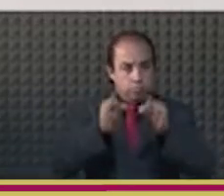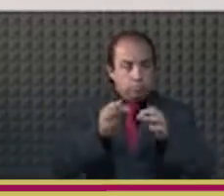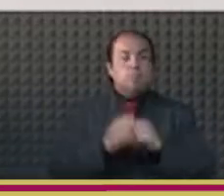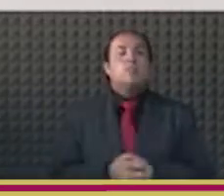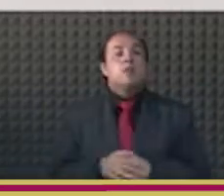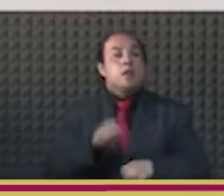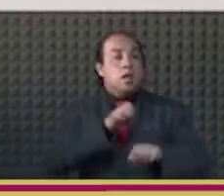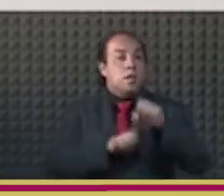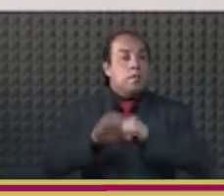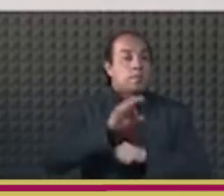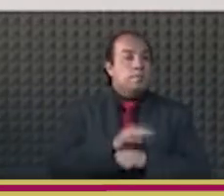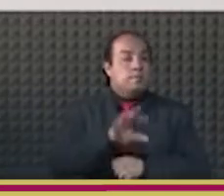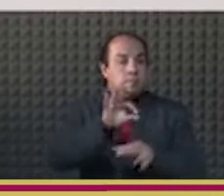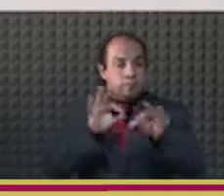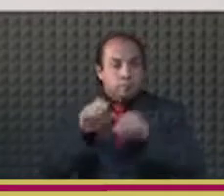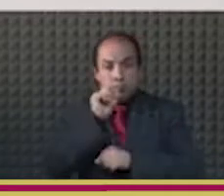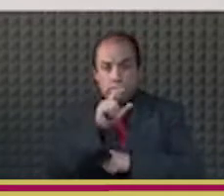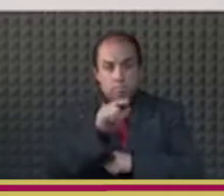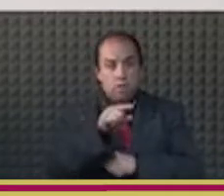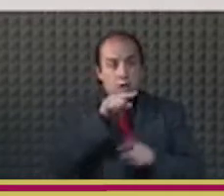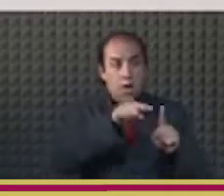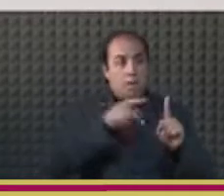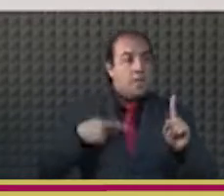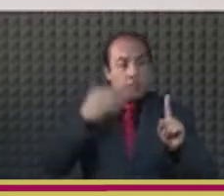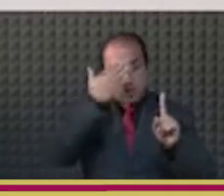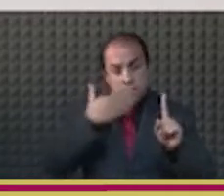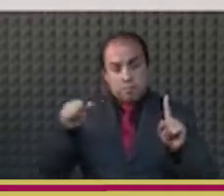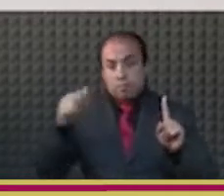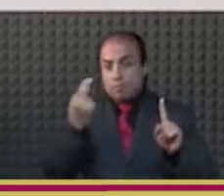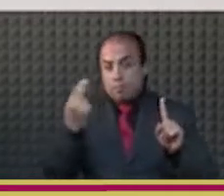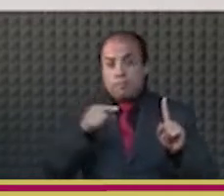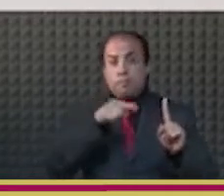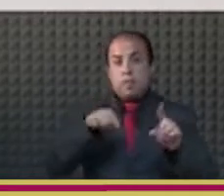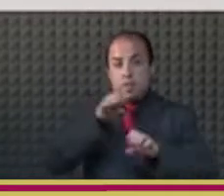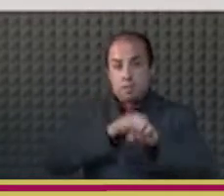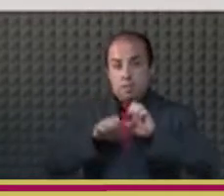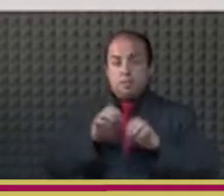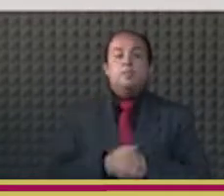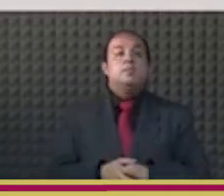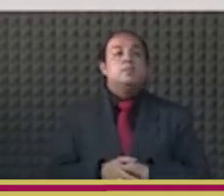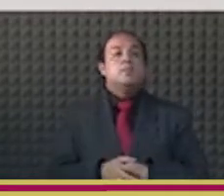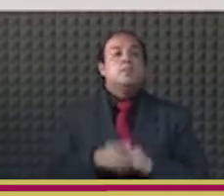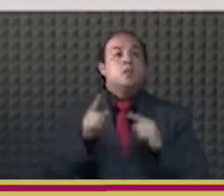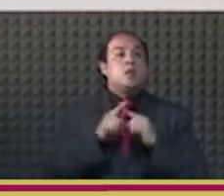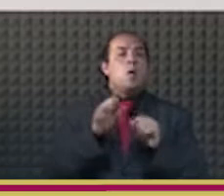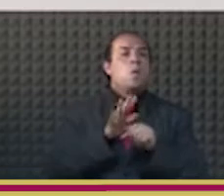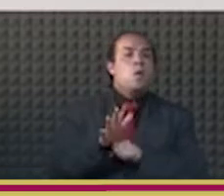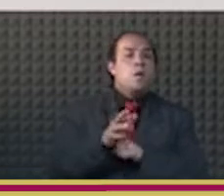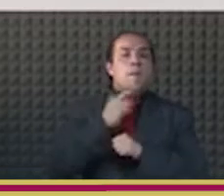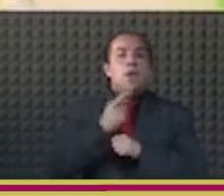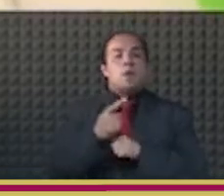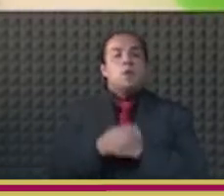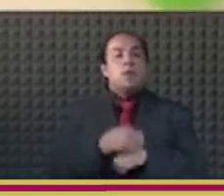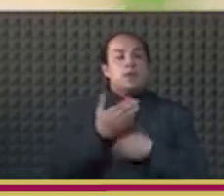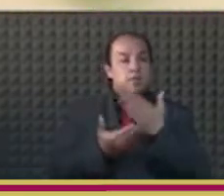que las empresas encuentren también el talento que buscan. La tarea ha sido mejorar los servicios del SNEM, quien debe de